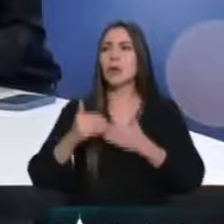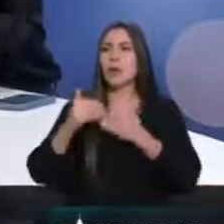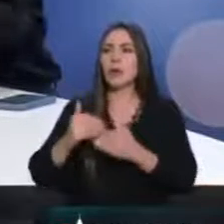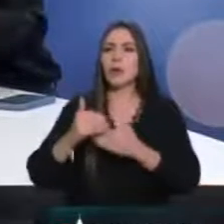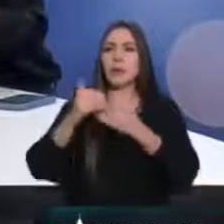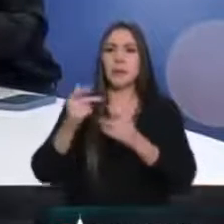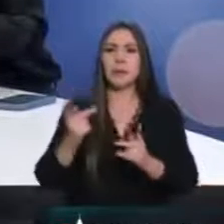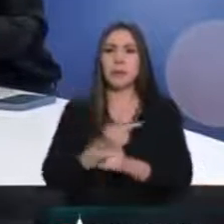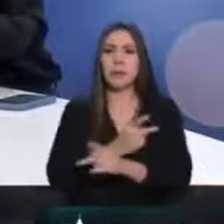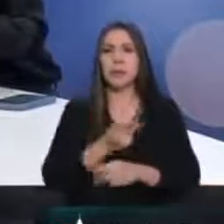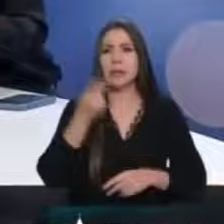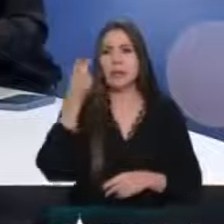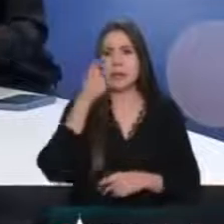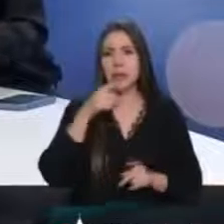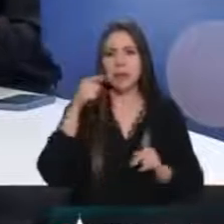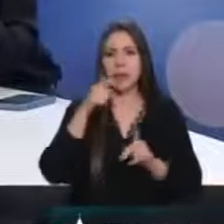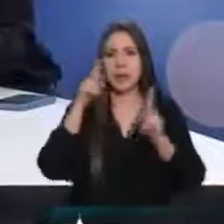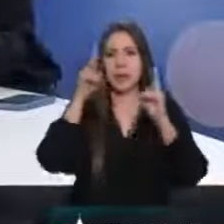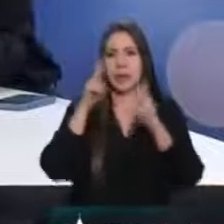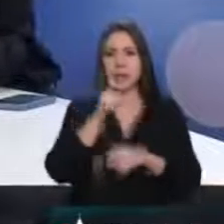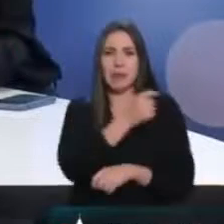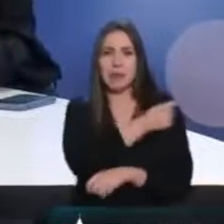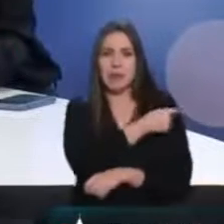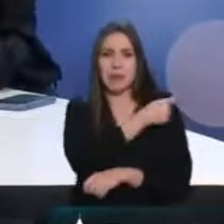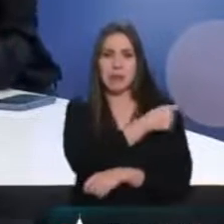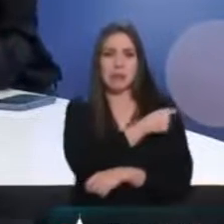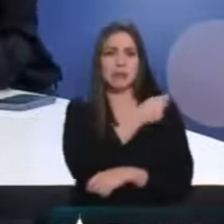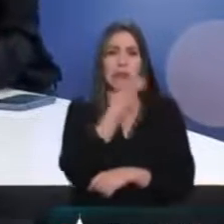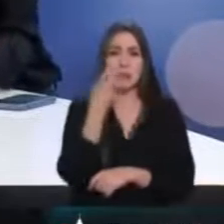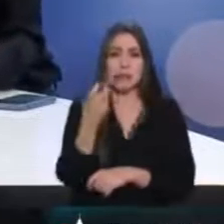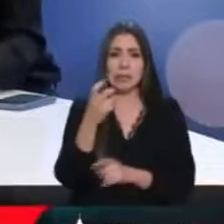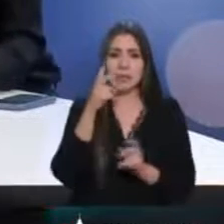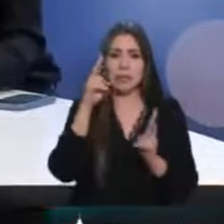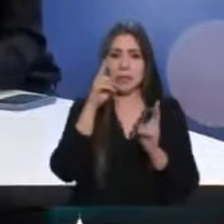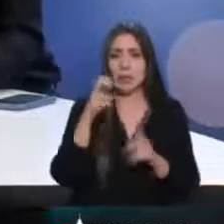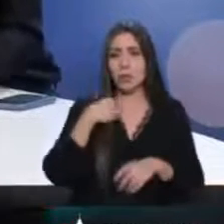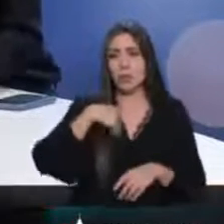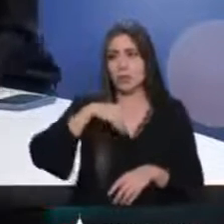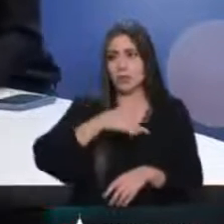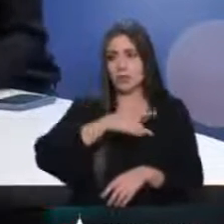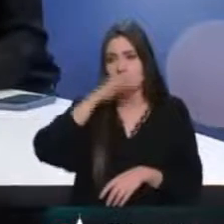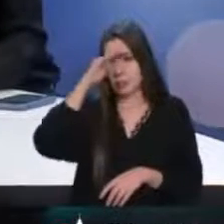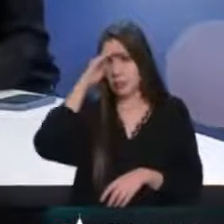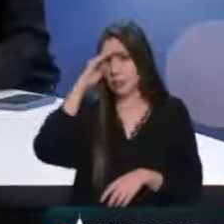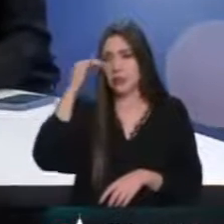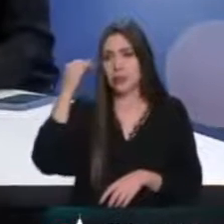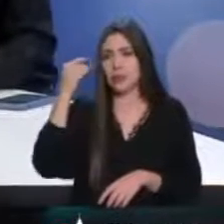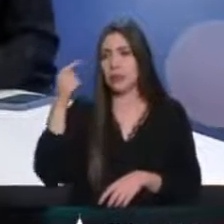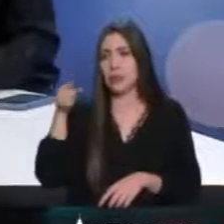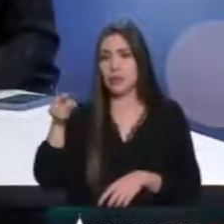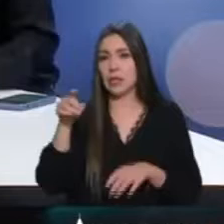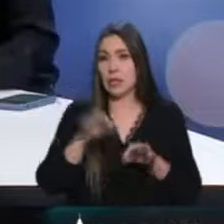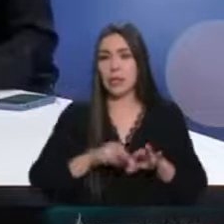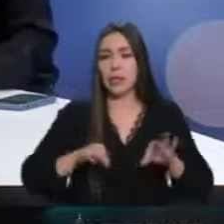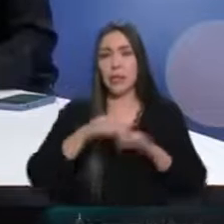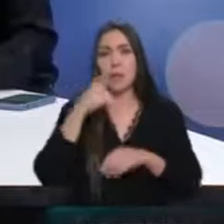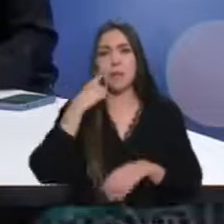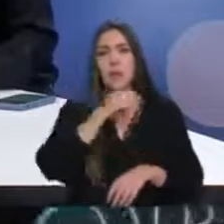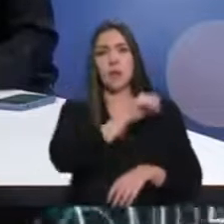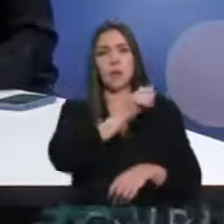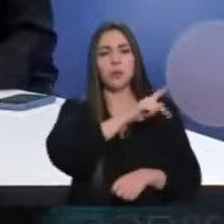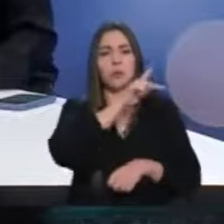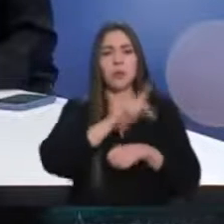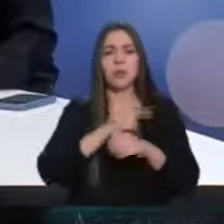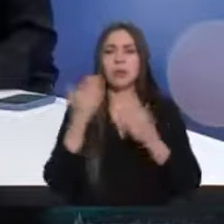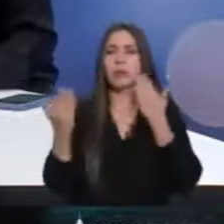Que el tema de la vacunación es un tema, me imagino que crucial para compararnos con países